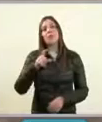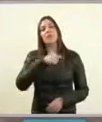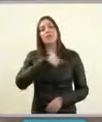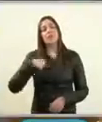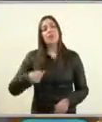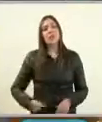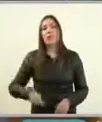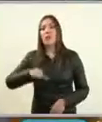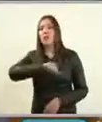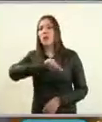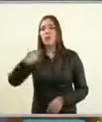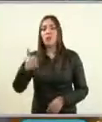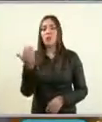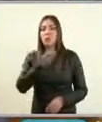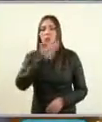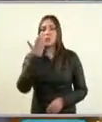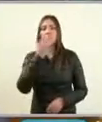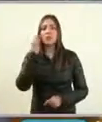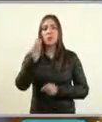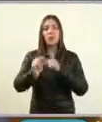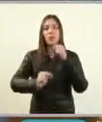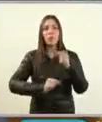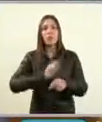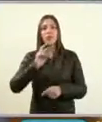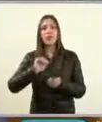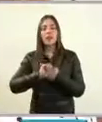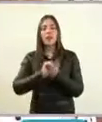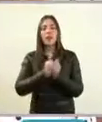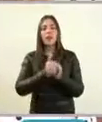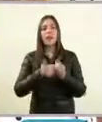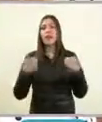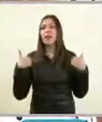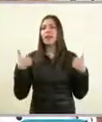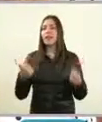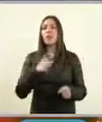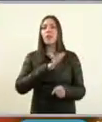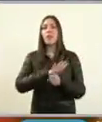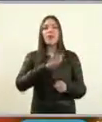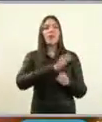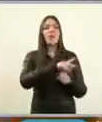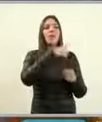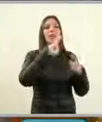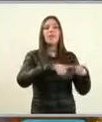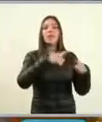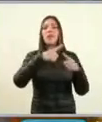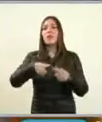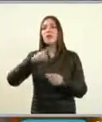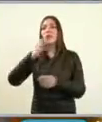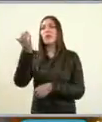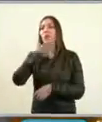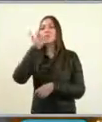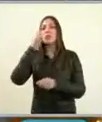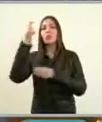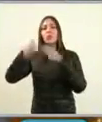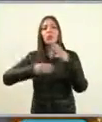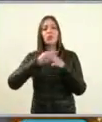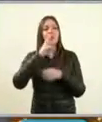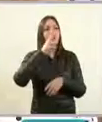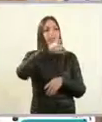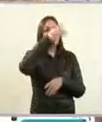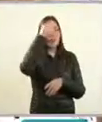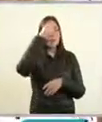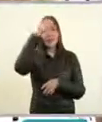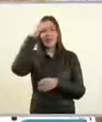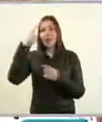otro. Y el chiste es que podamos familiarizarnos, tanto papás y mamás, como hijos, con las tradiciones en todo el mundo alrededor Está de la